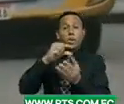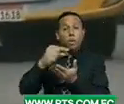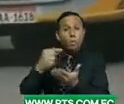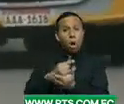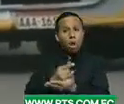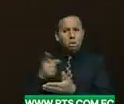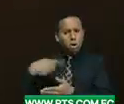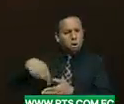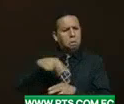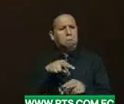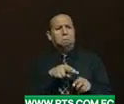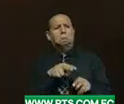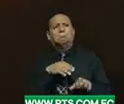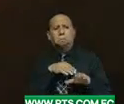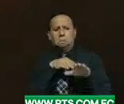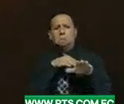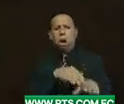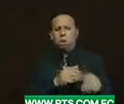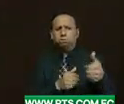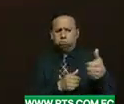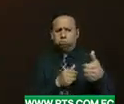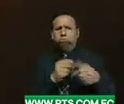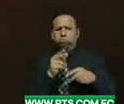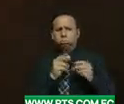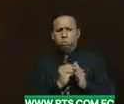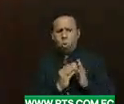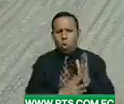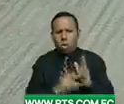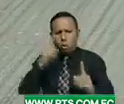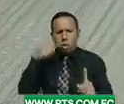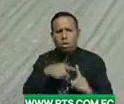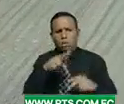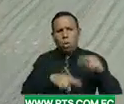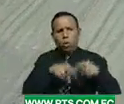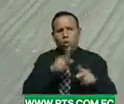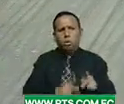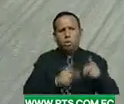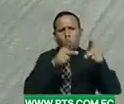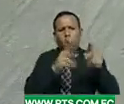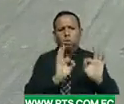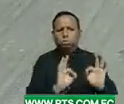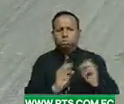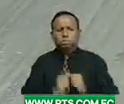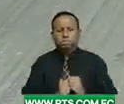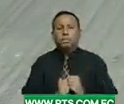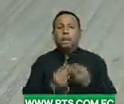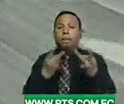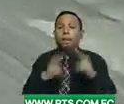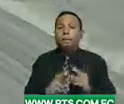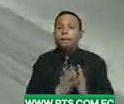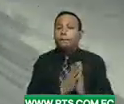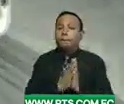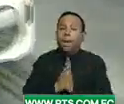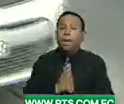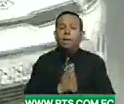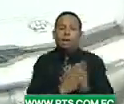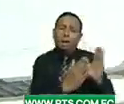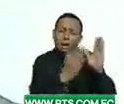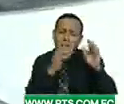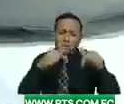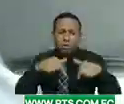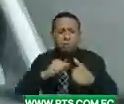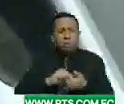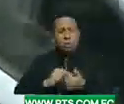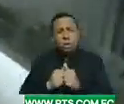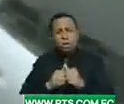proyecto que tiene el gobierno para la ejecución del puente. Asimismo, se solicitó la atención de los problemas en la